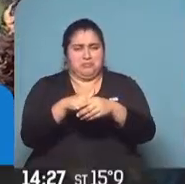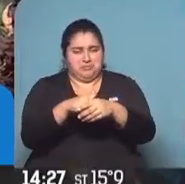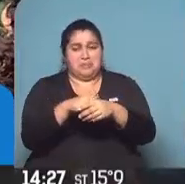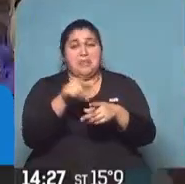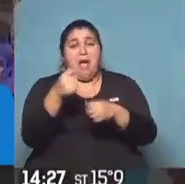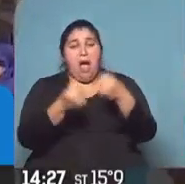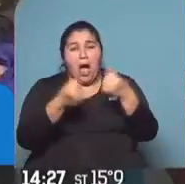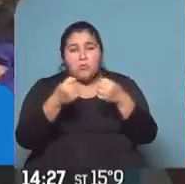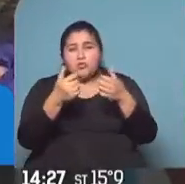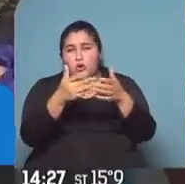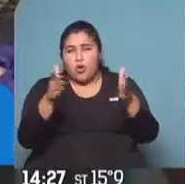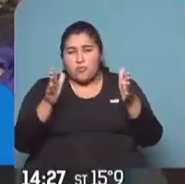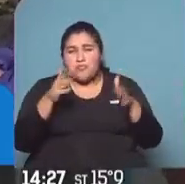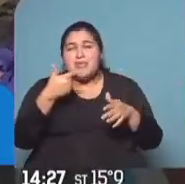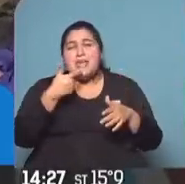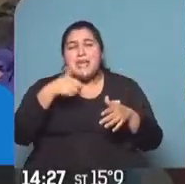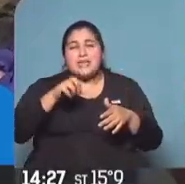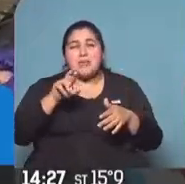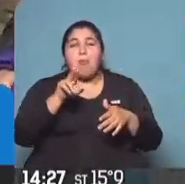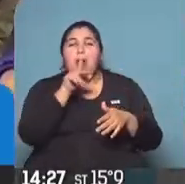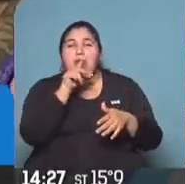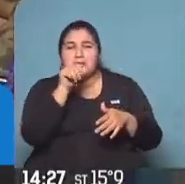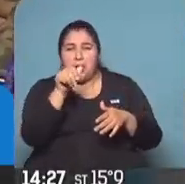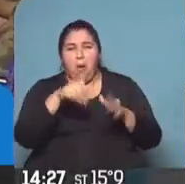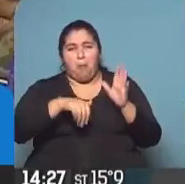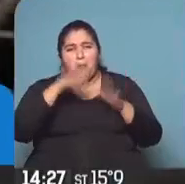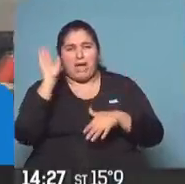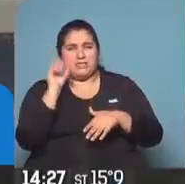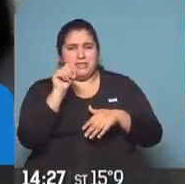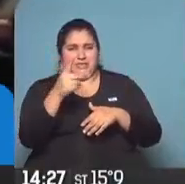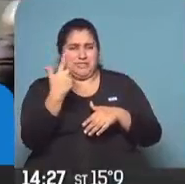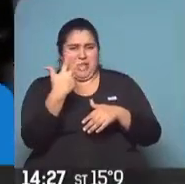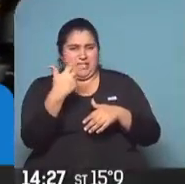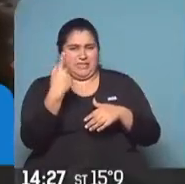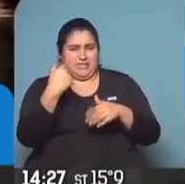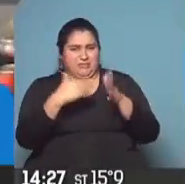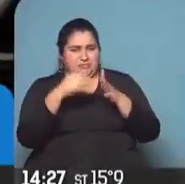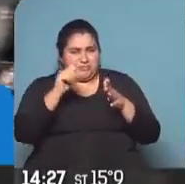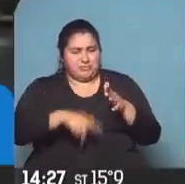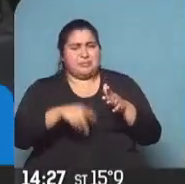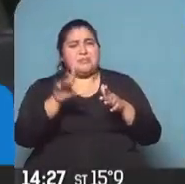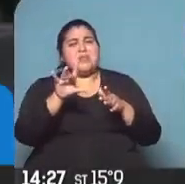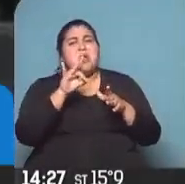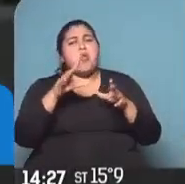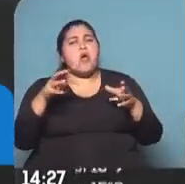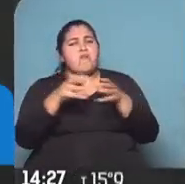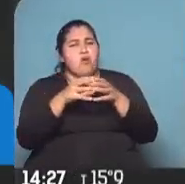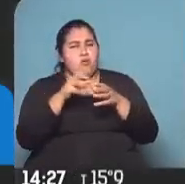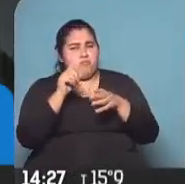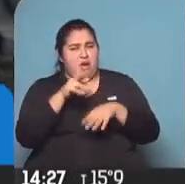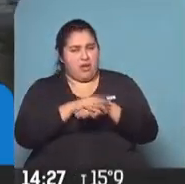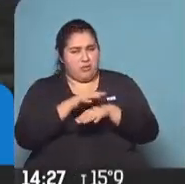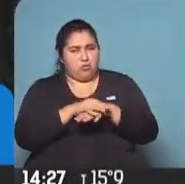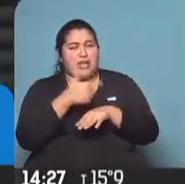vehículo es parte de gendarmería que posible las primeras personalidades del país o de los elegidos de la empresa 3 grupo